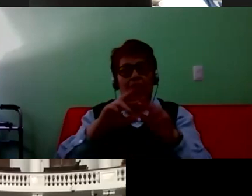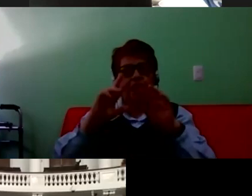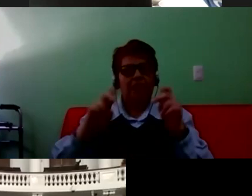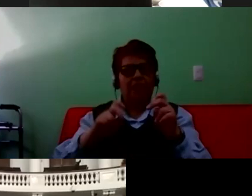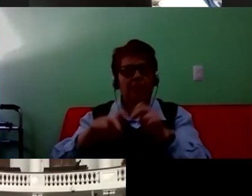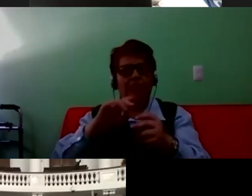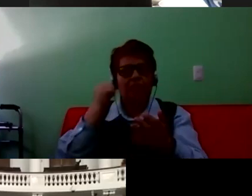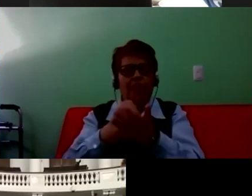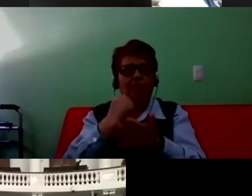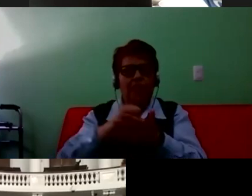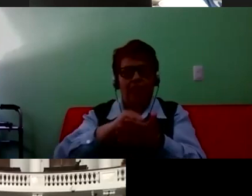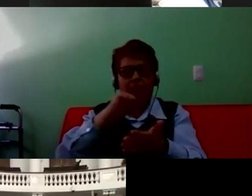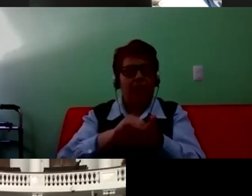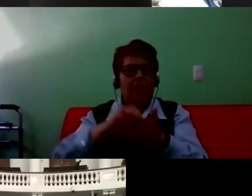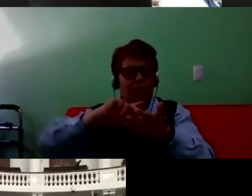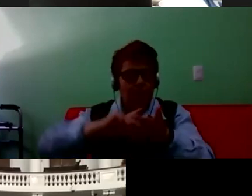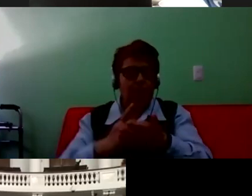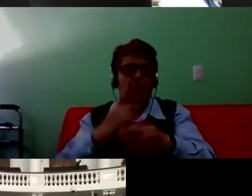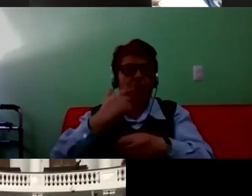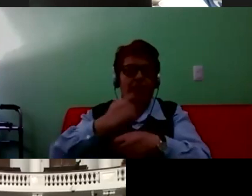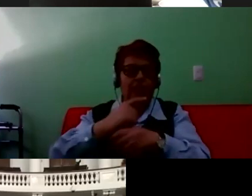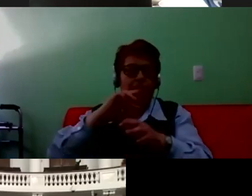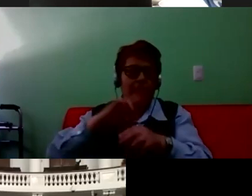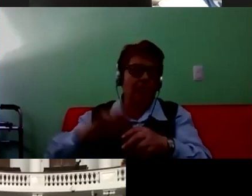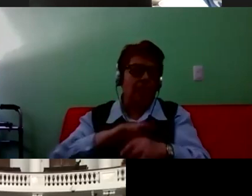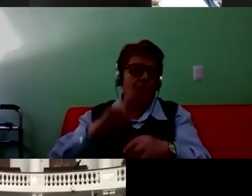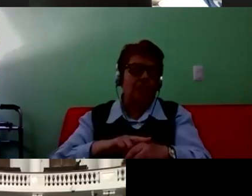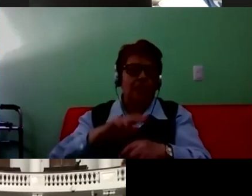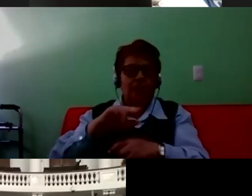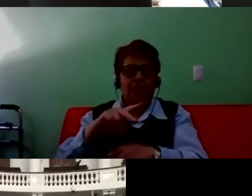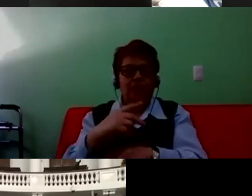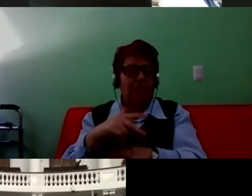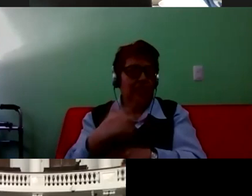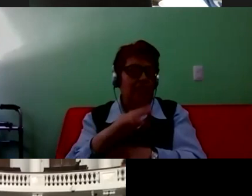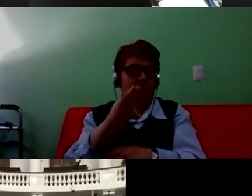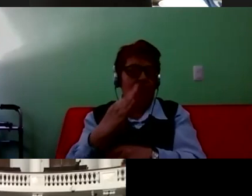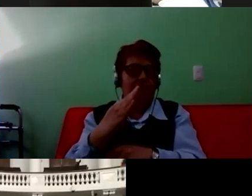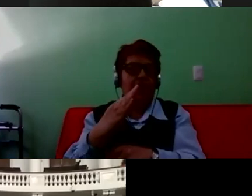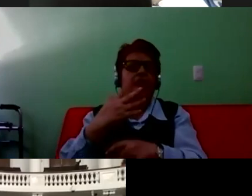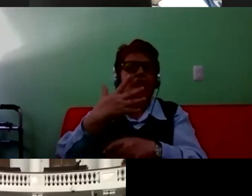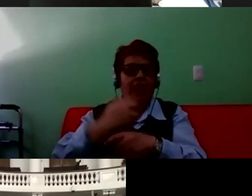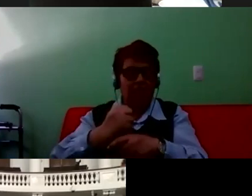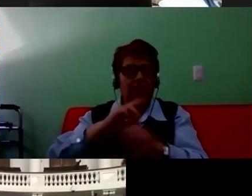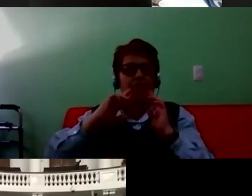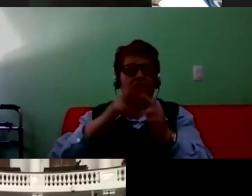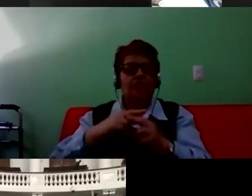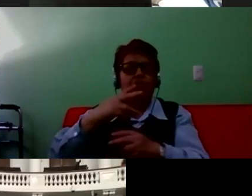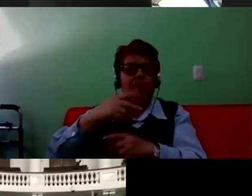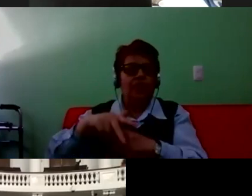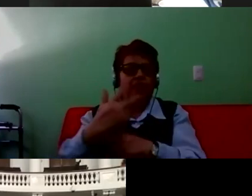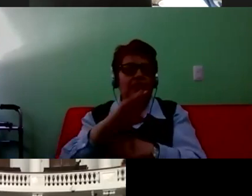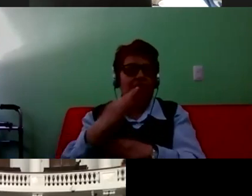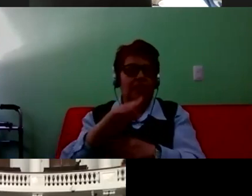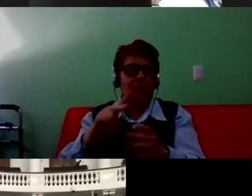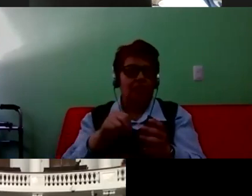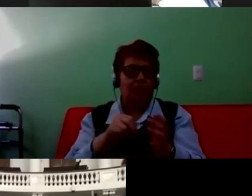a la aprobación de las actas de reanudación de la séptima sesión ordinaria del 13 de febrero del 2020, quinta sesión extraordinaria del 13 de febrero del